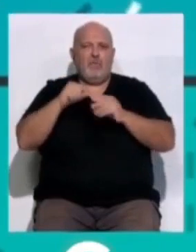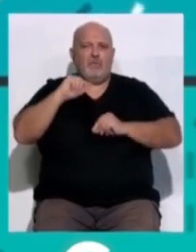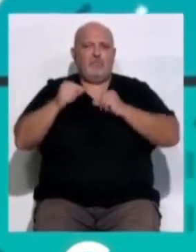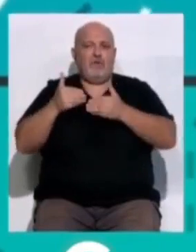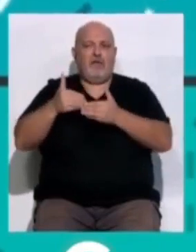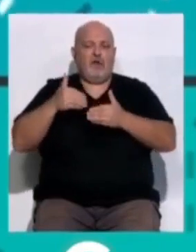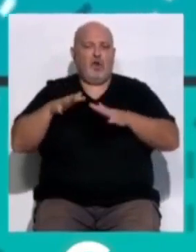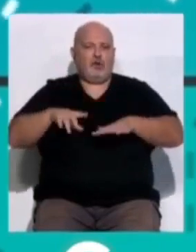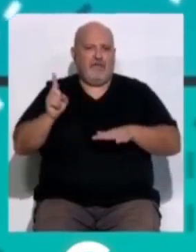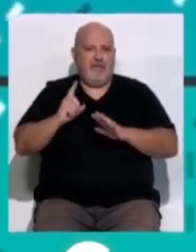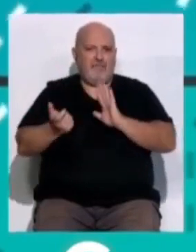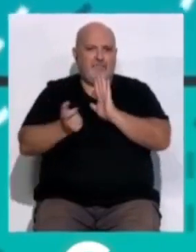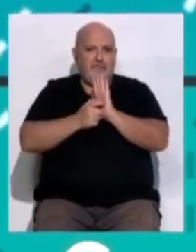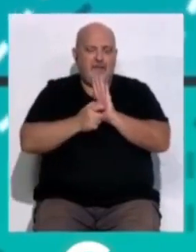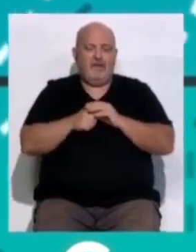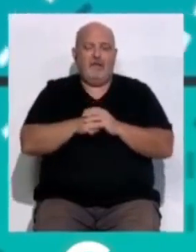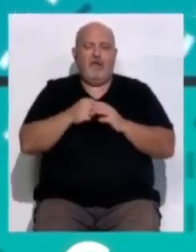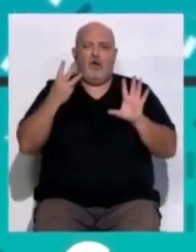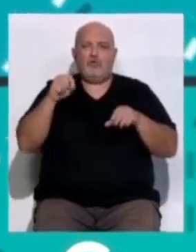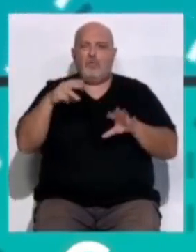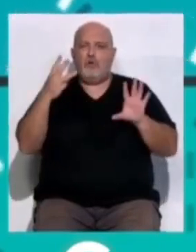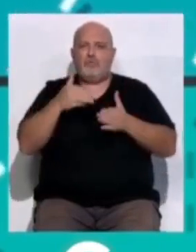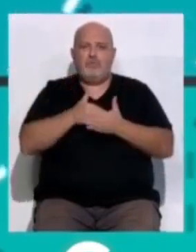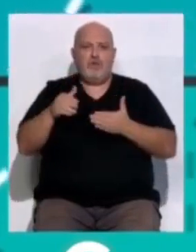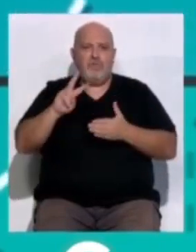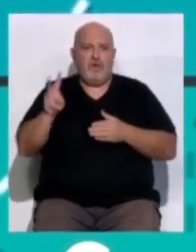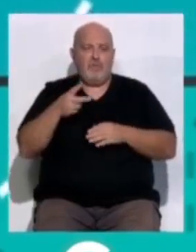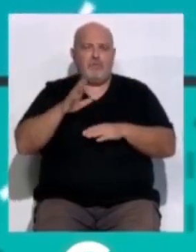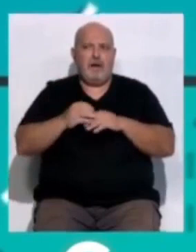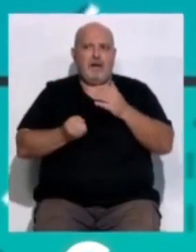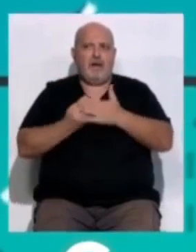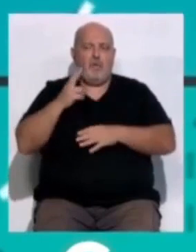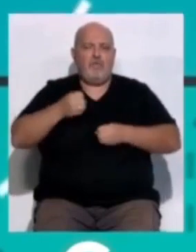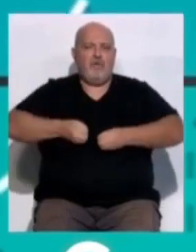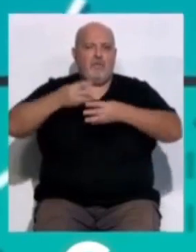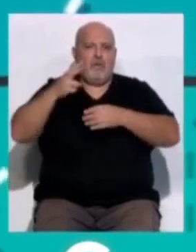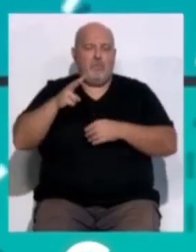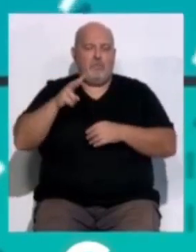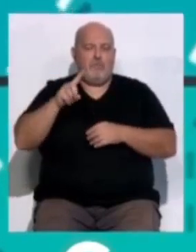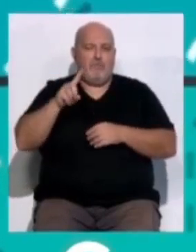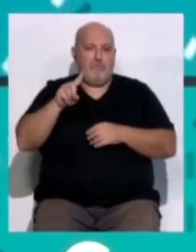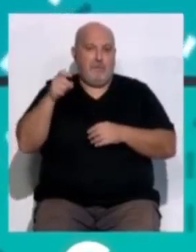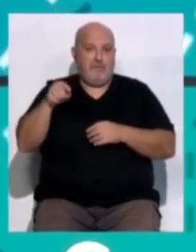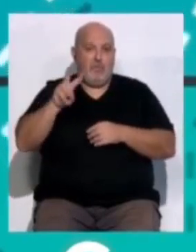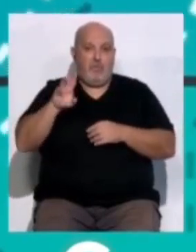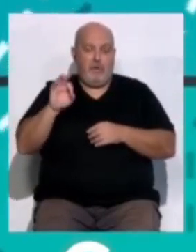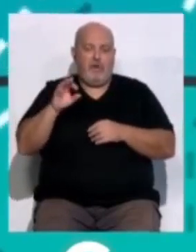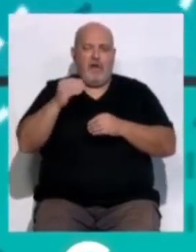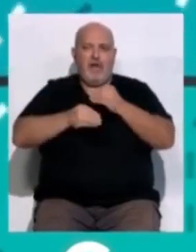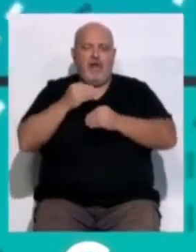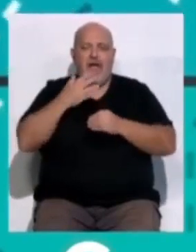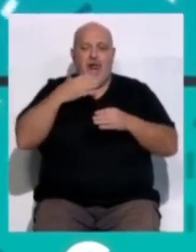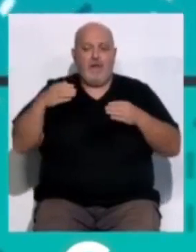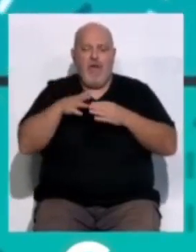anterior gobierno municipal en 8,8 millones de euros para crear nueva vivienda protegida en Cádiz, una tarea que está haciendo su